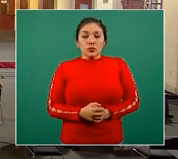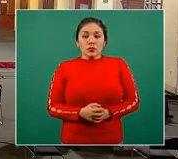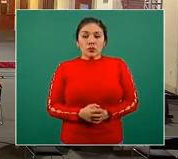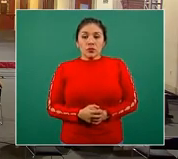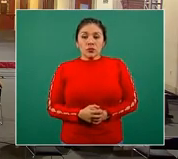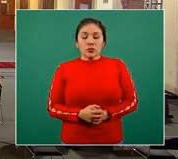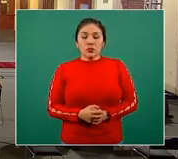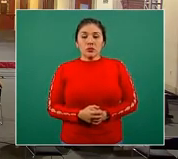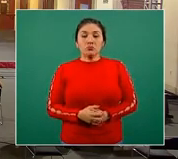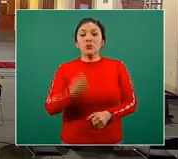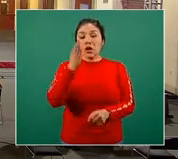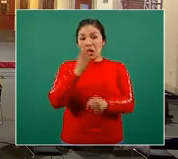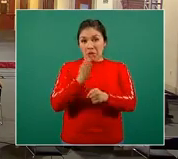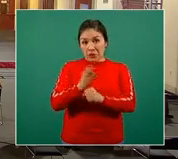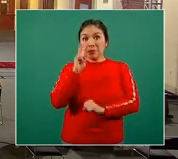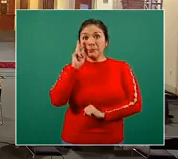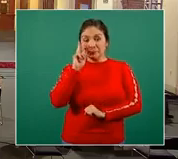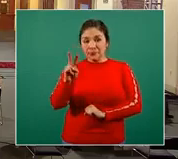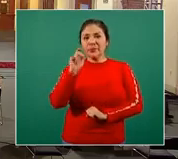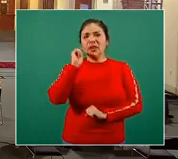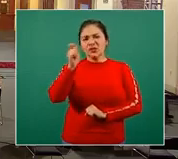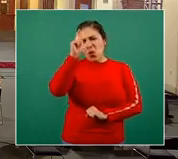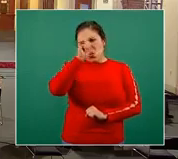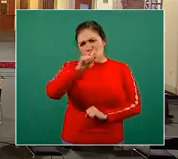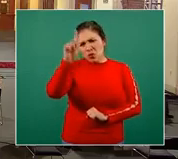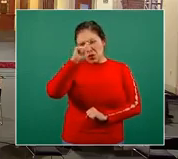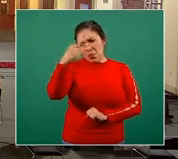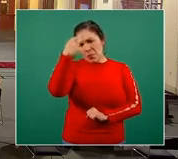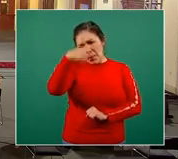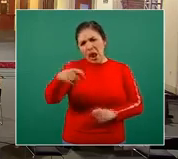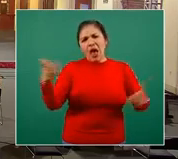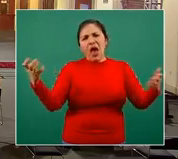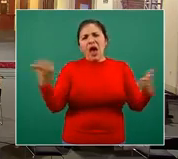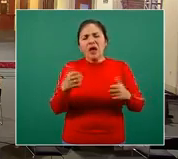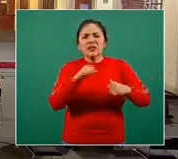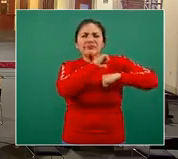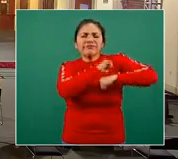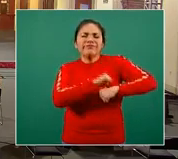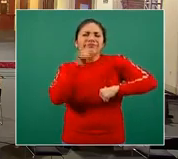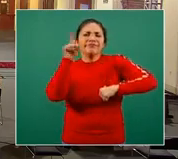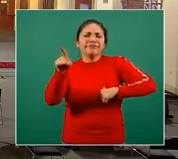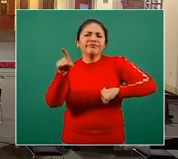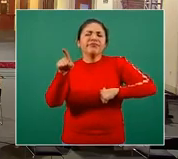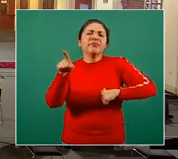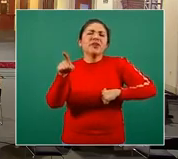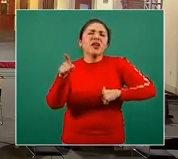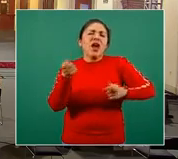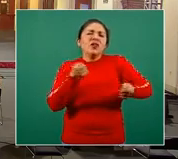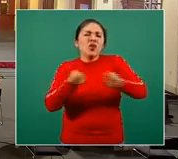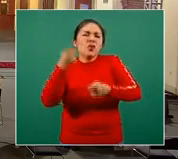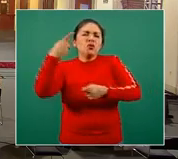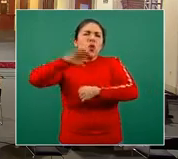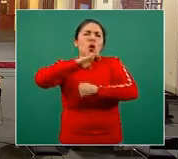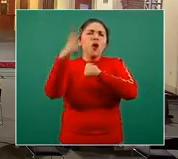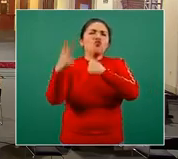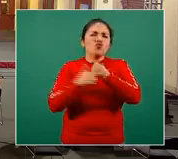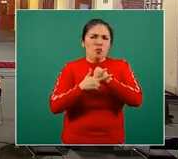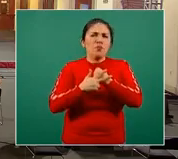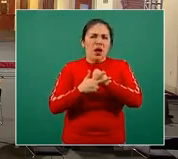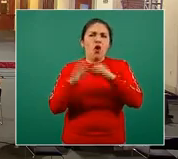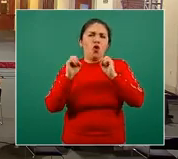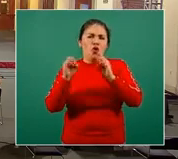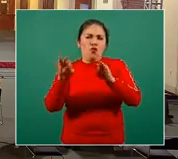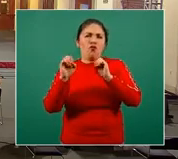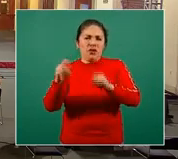Primero les voy a presentar las recomendaciones a las que llegó la Agencia Regulatoria Europea, que es la